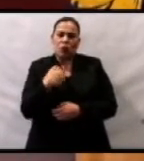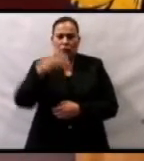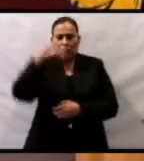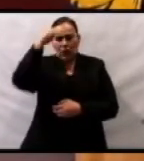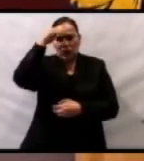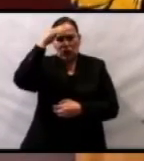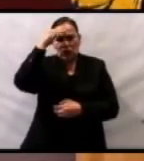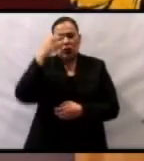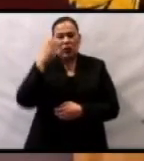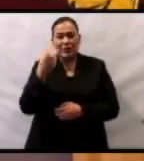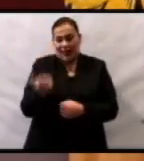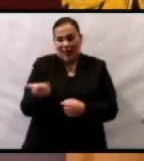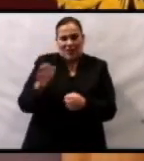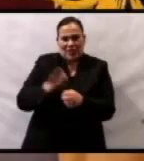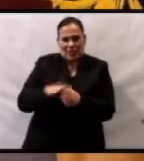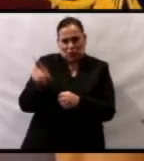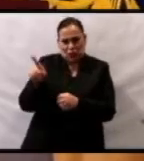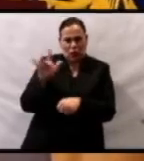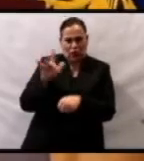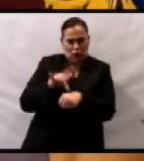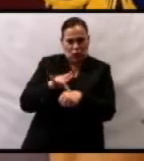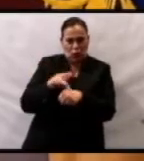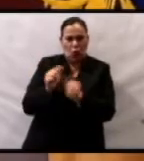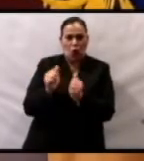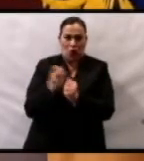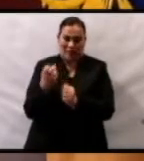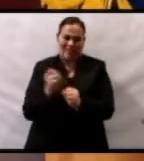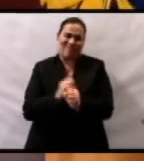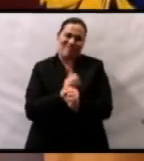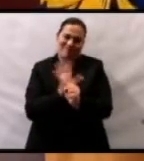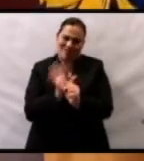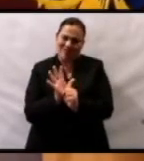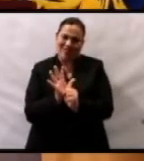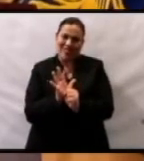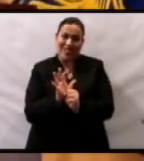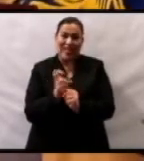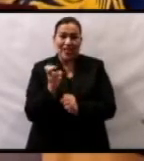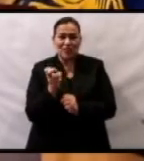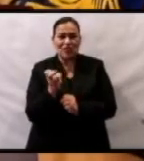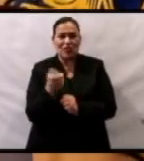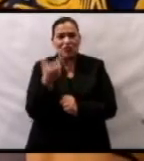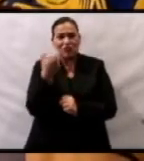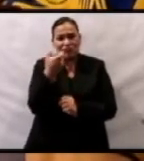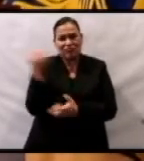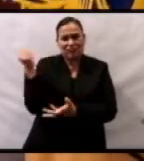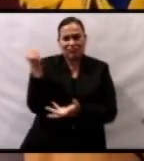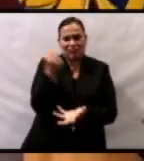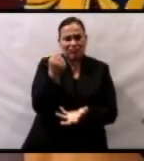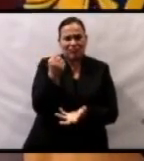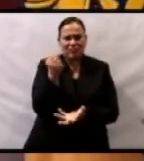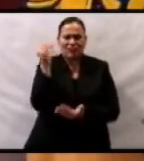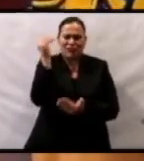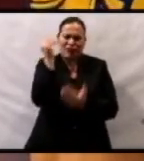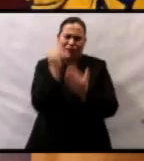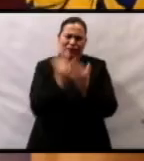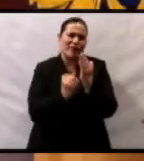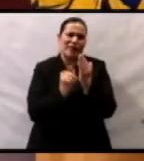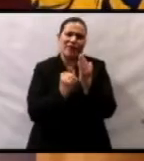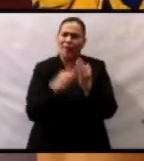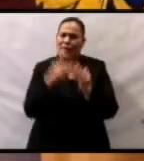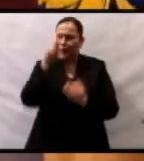esta administración que te tocó con el tema de COVID, si los recursos de por sí ya son limitados, lo fueron aún más,